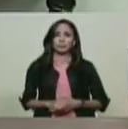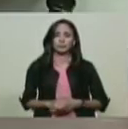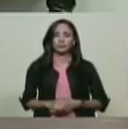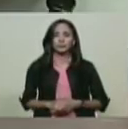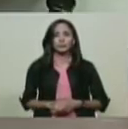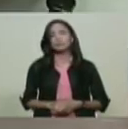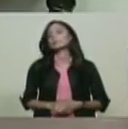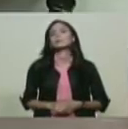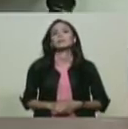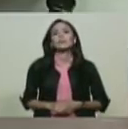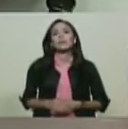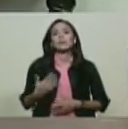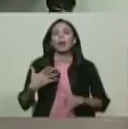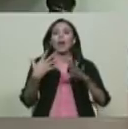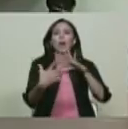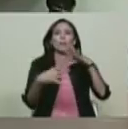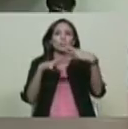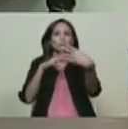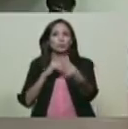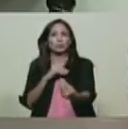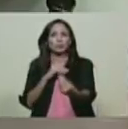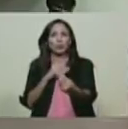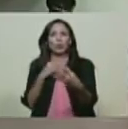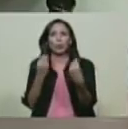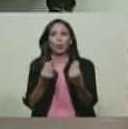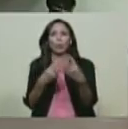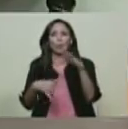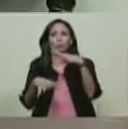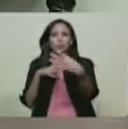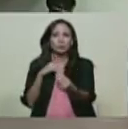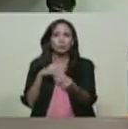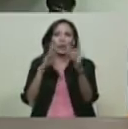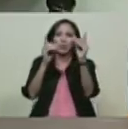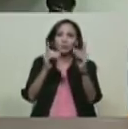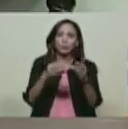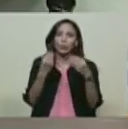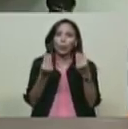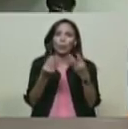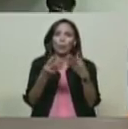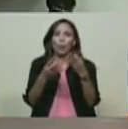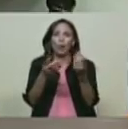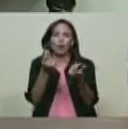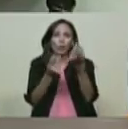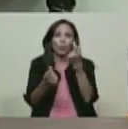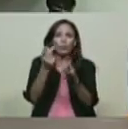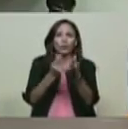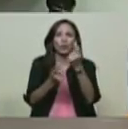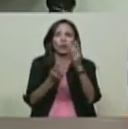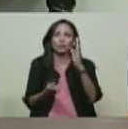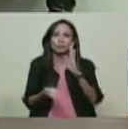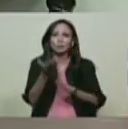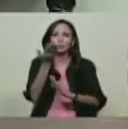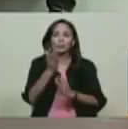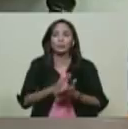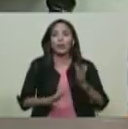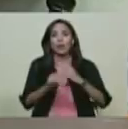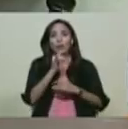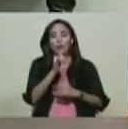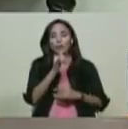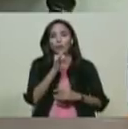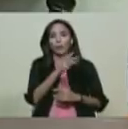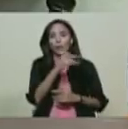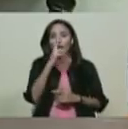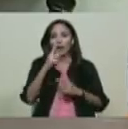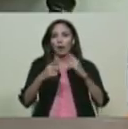Hemos estado adaptando un conjunto de decisiones del campo financiero. Ayer lo anuncié nuevamente,